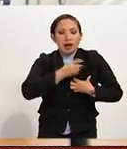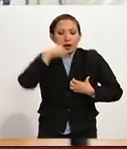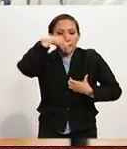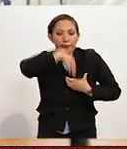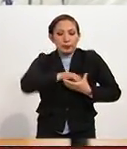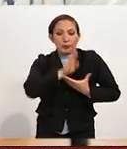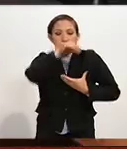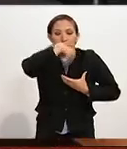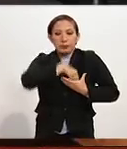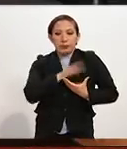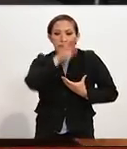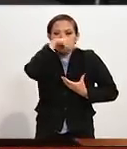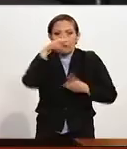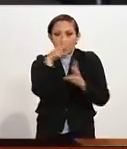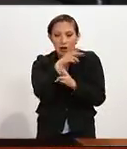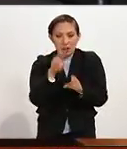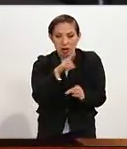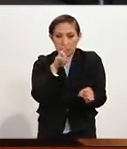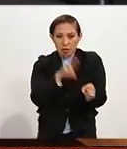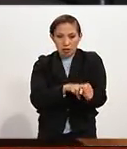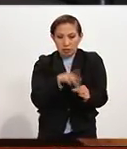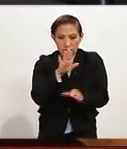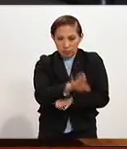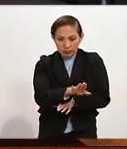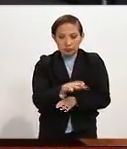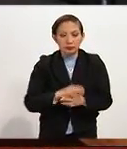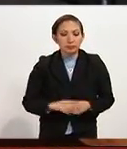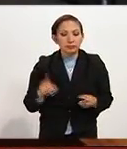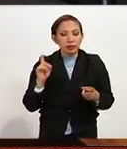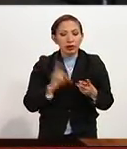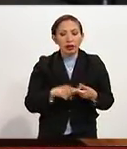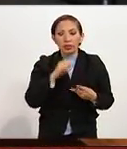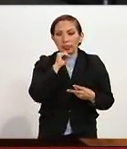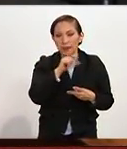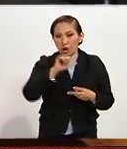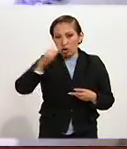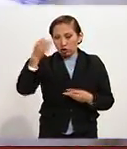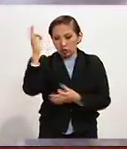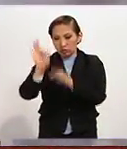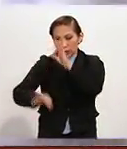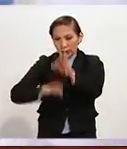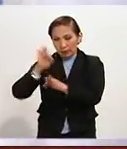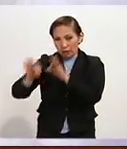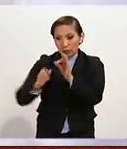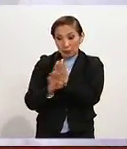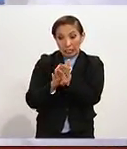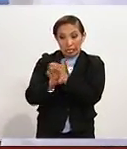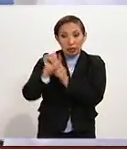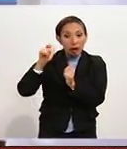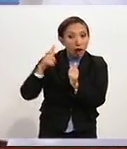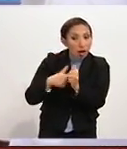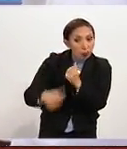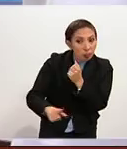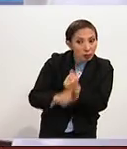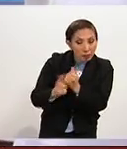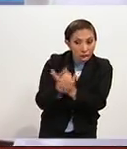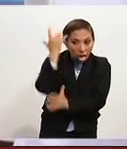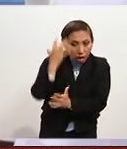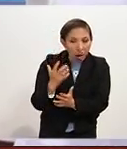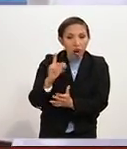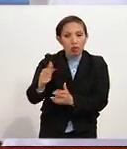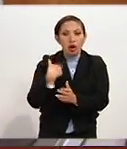de esta manera pueden volver a respirar de una manera adecuada. También se dan tratamientos preventivos para evitar las crisis